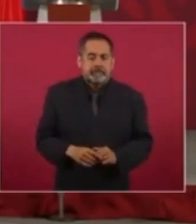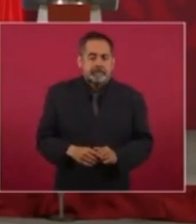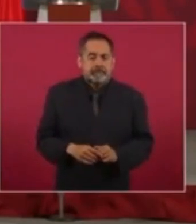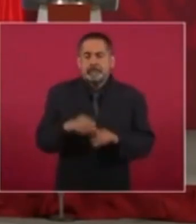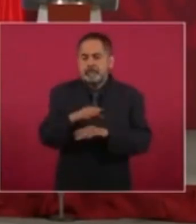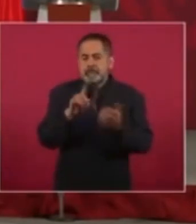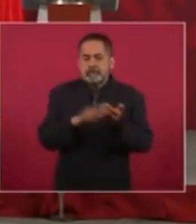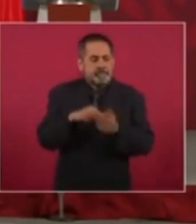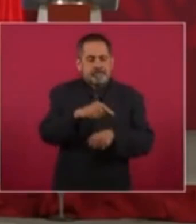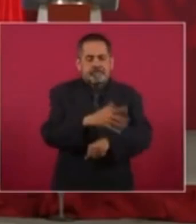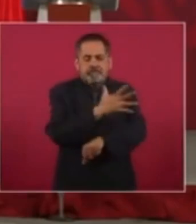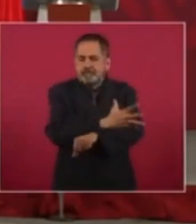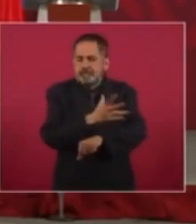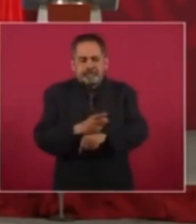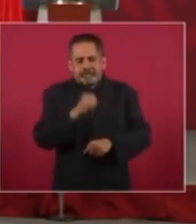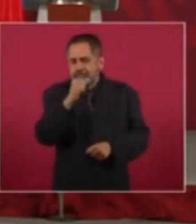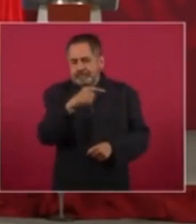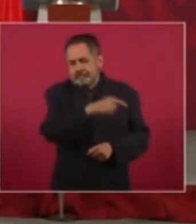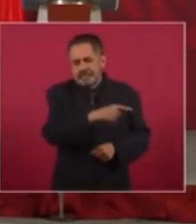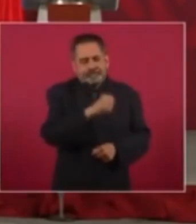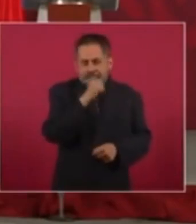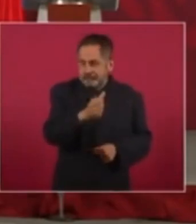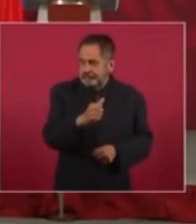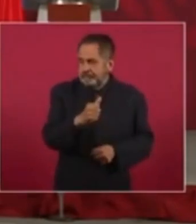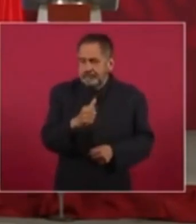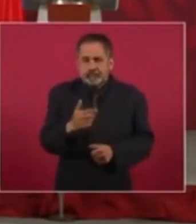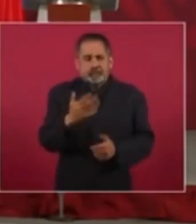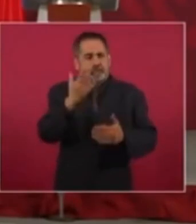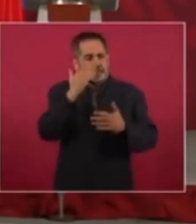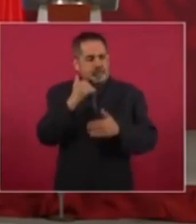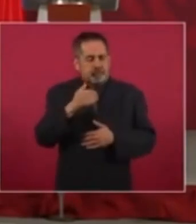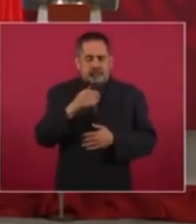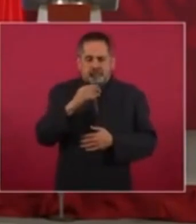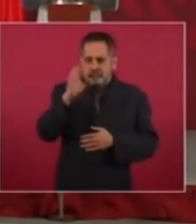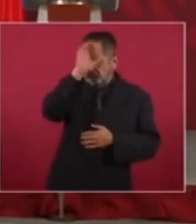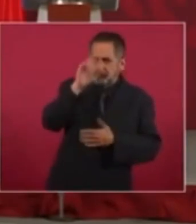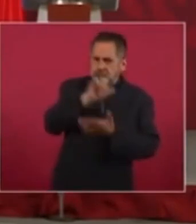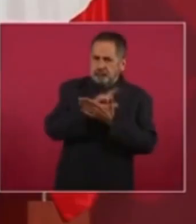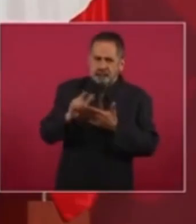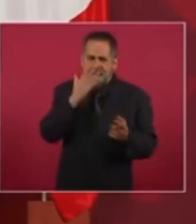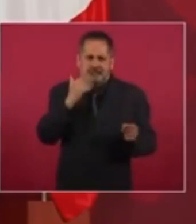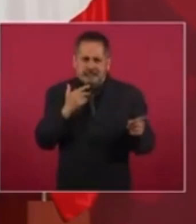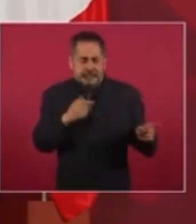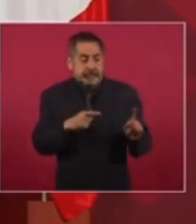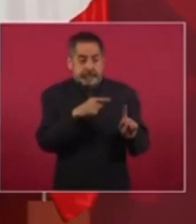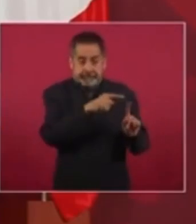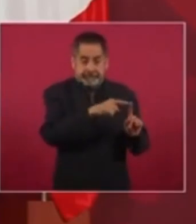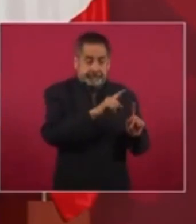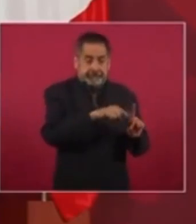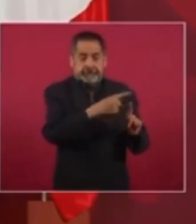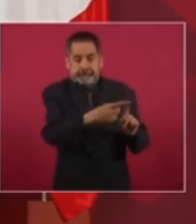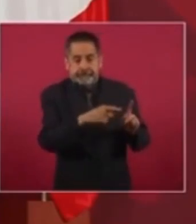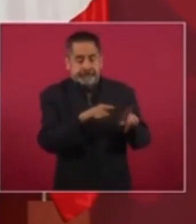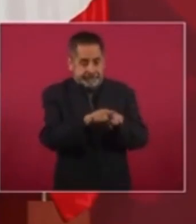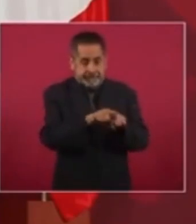sobre la deshonestidad y la falta de autoridad moral. Un hermano de él y de